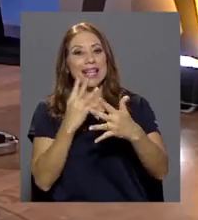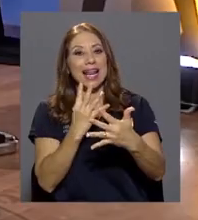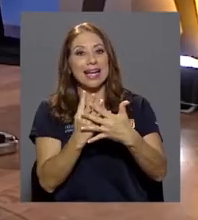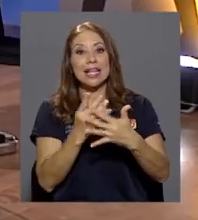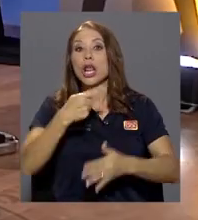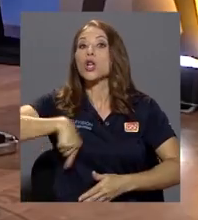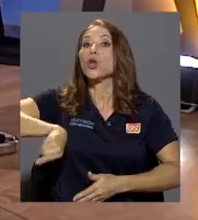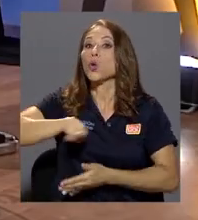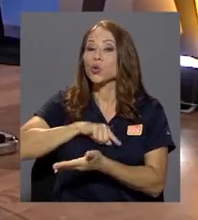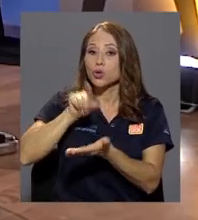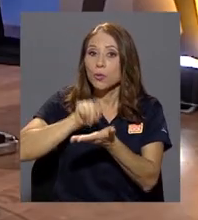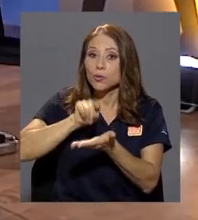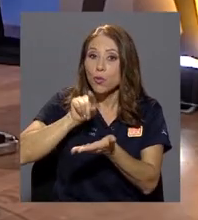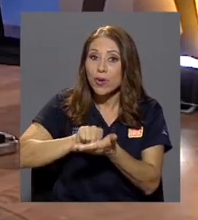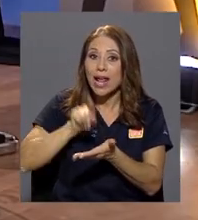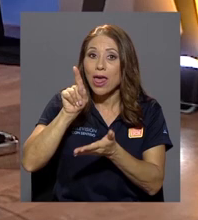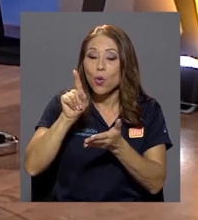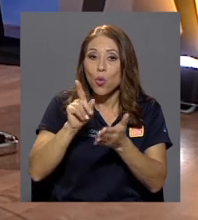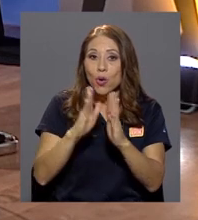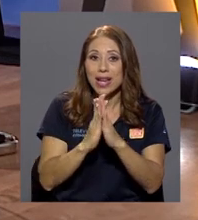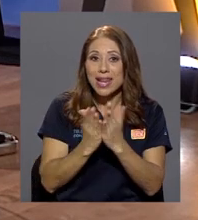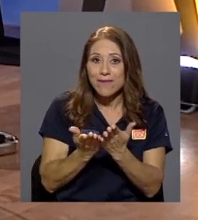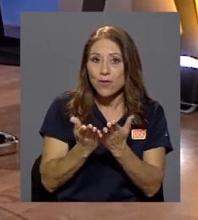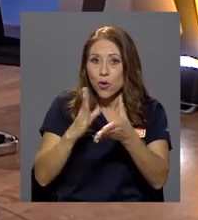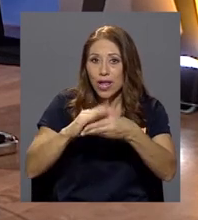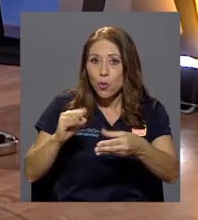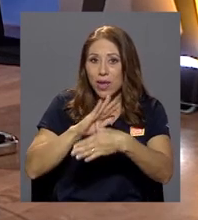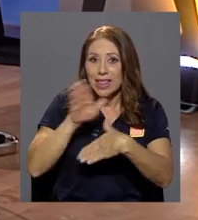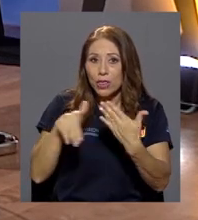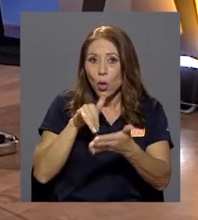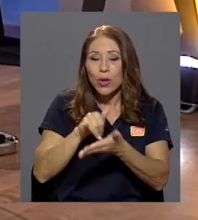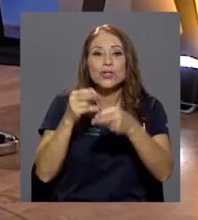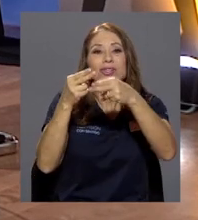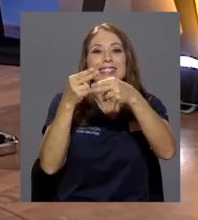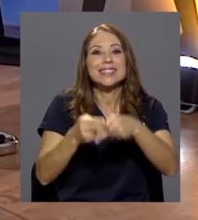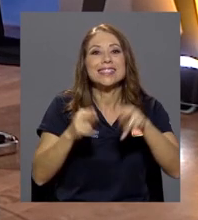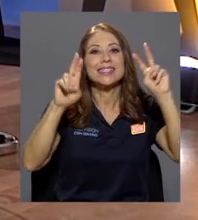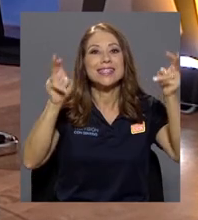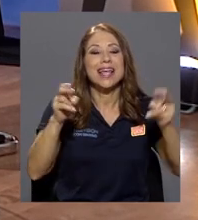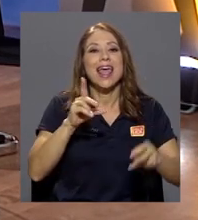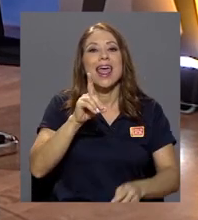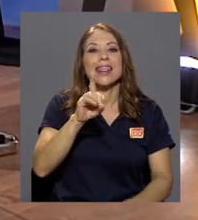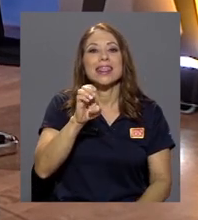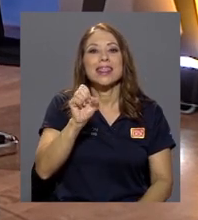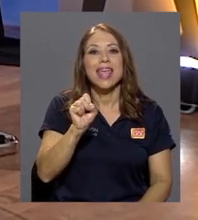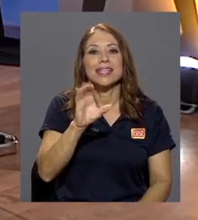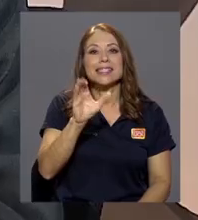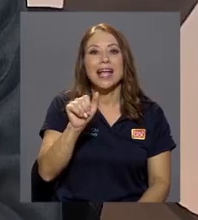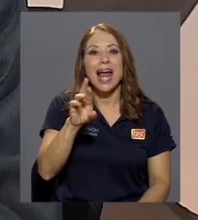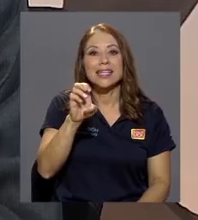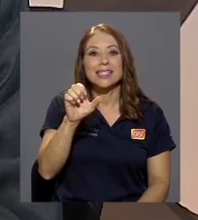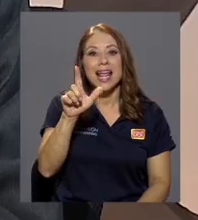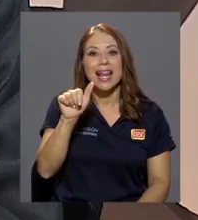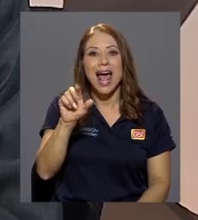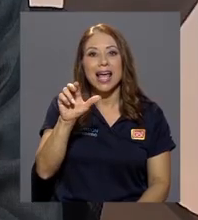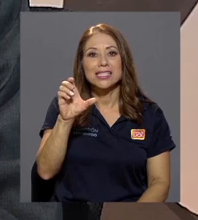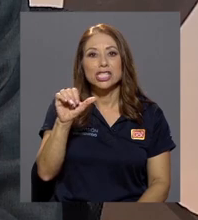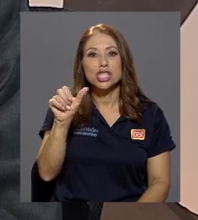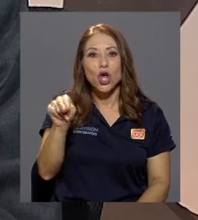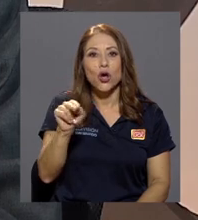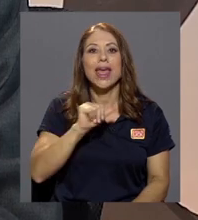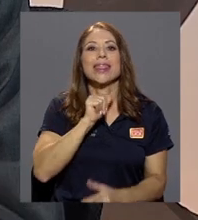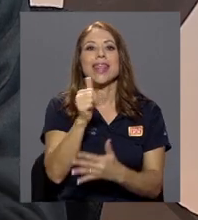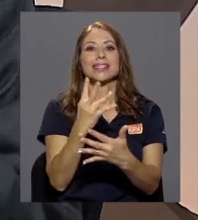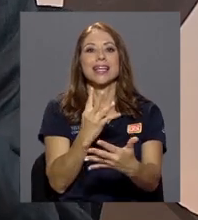hemos publicado un libro que cuenta todo esto aprovechó solo para decirlo el libro se titula descarcelación de la mano de tres